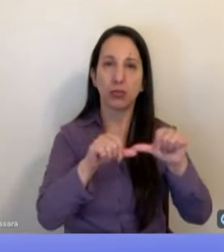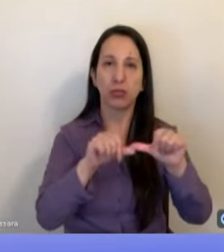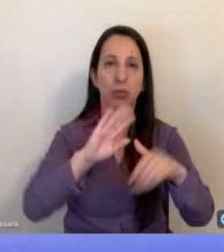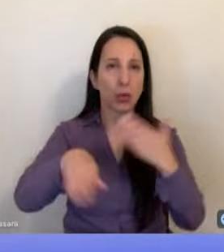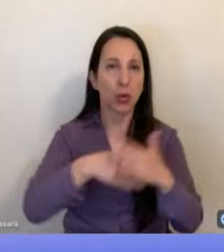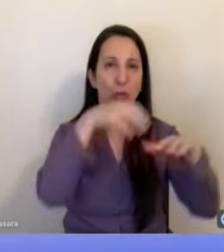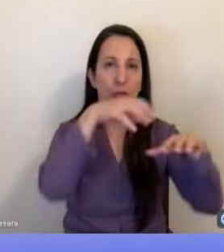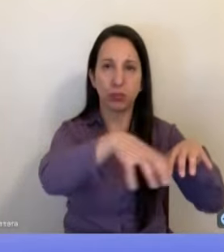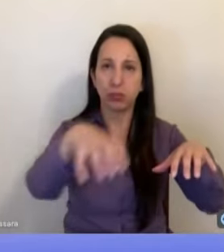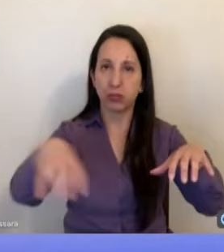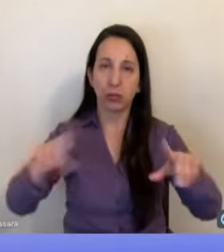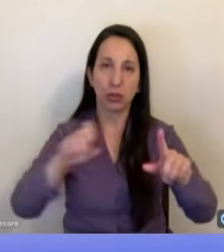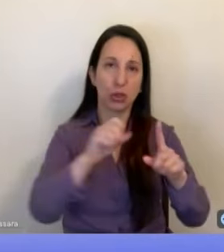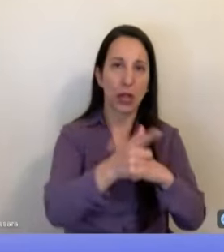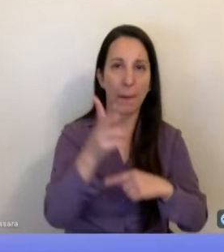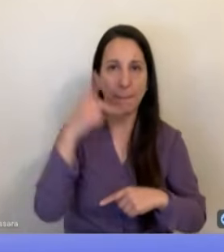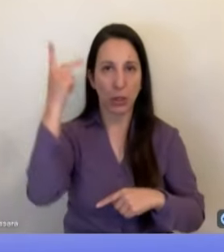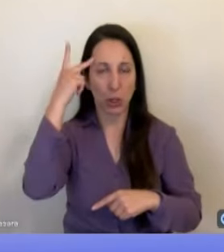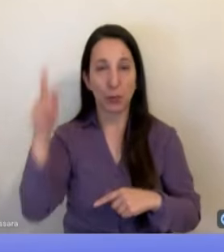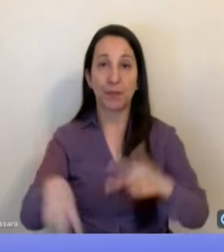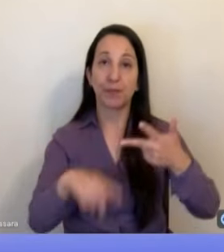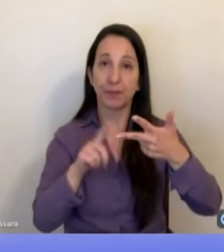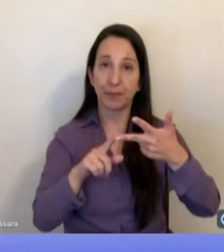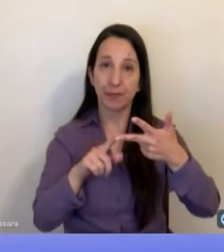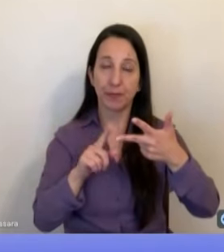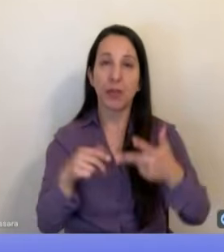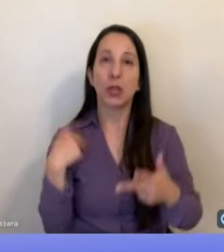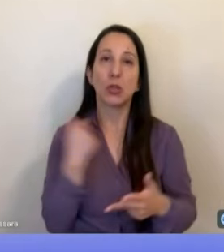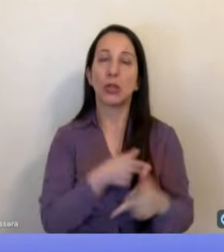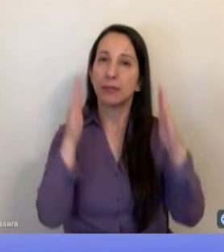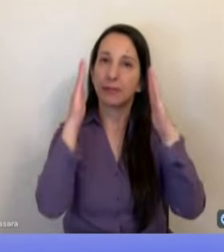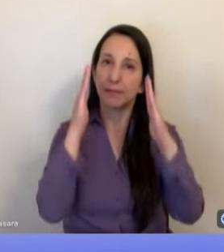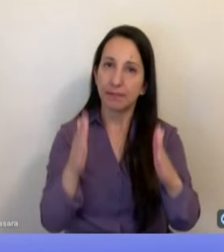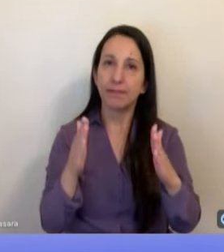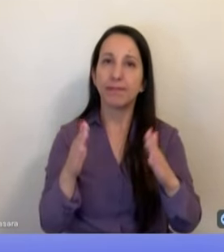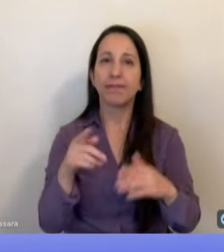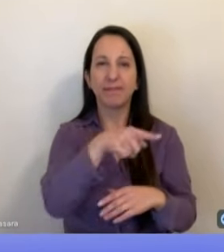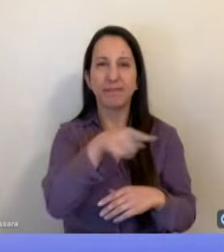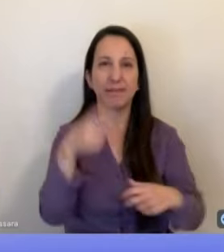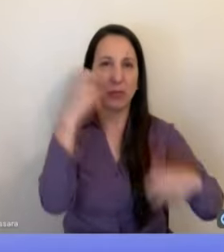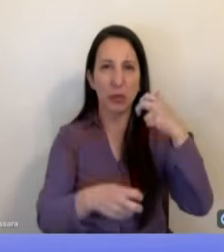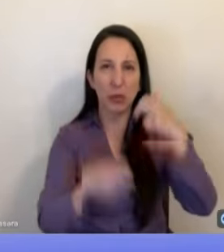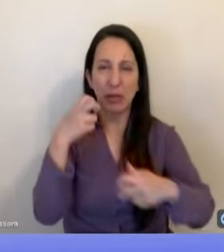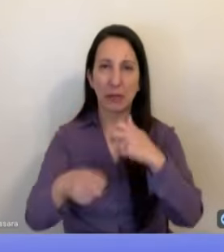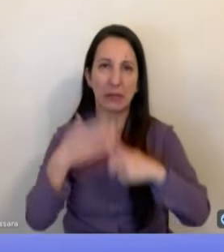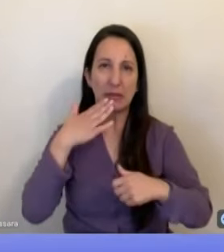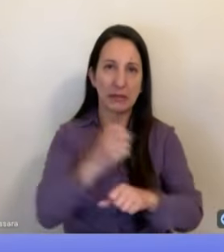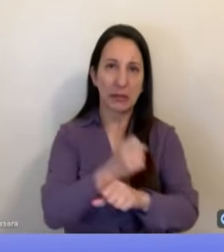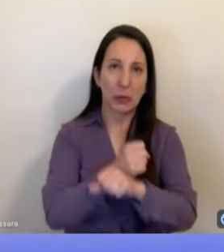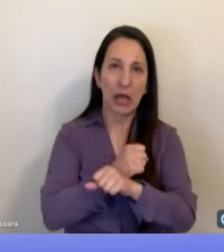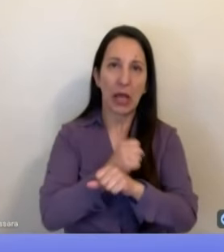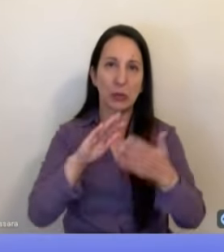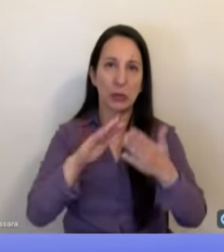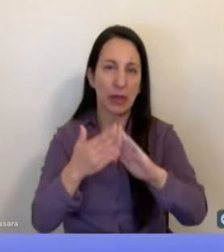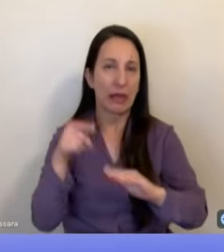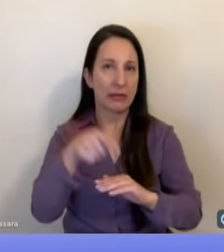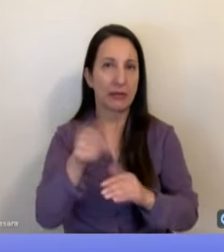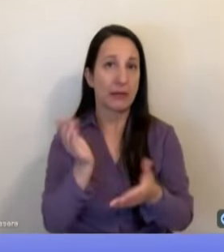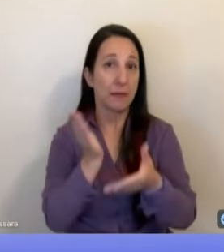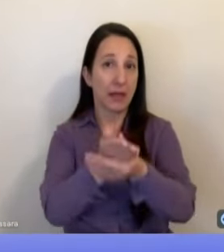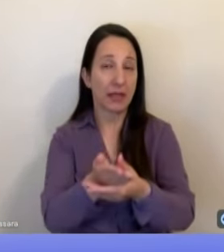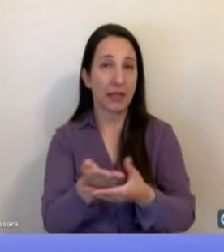políticos. Tercero, vamos a atender los gravísimos problemas que tenemos en seguridad ciudadana que están afectando el estilo